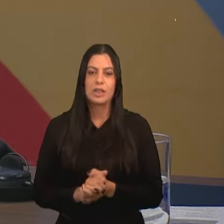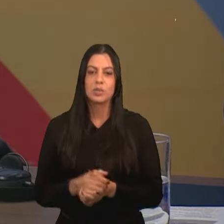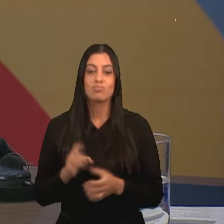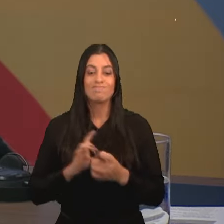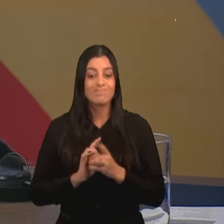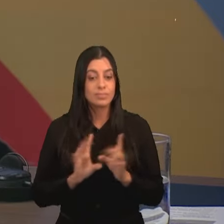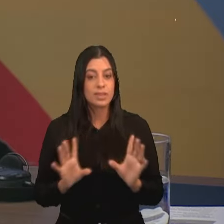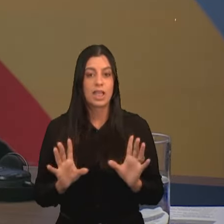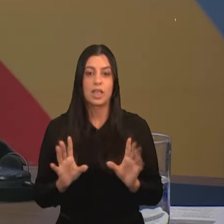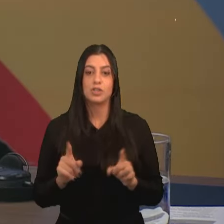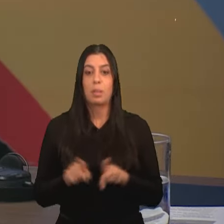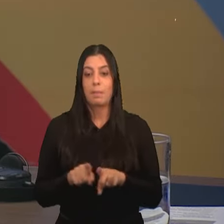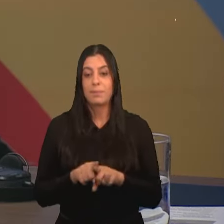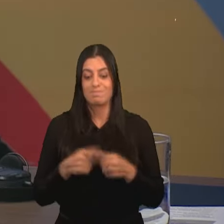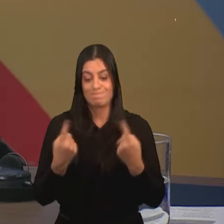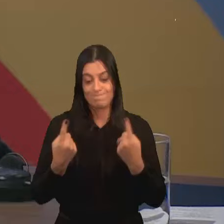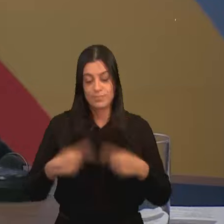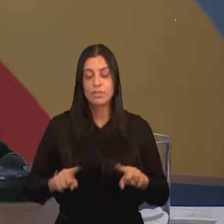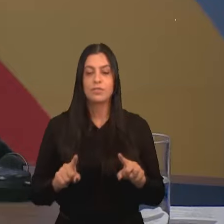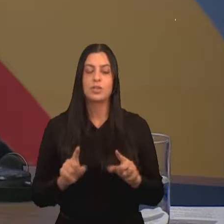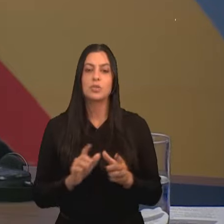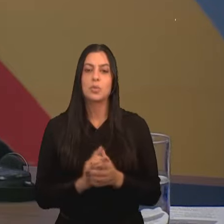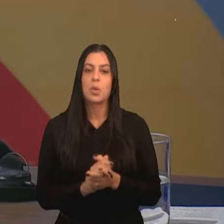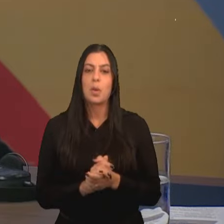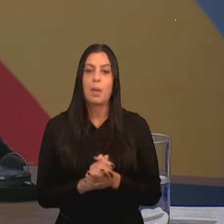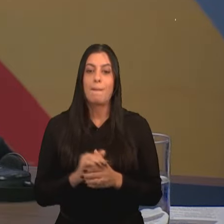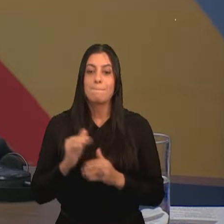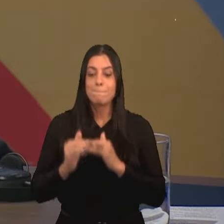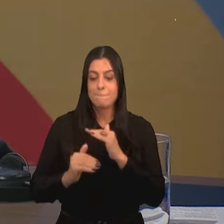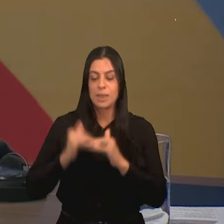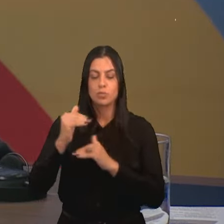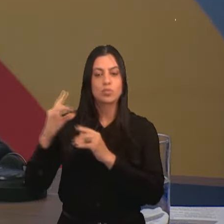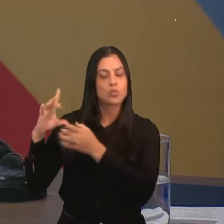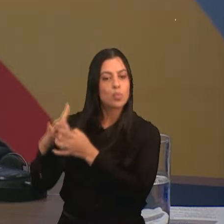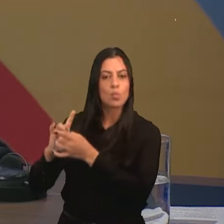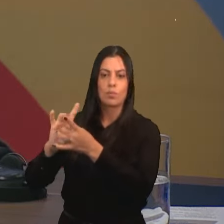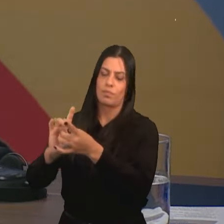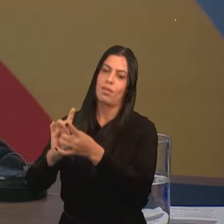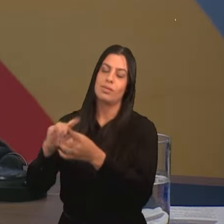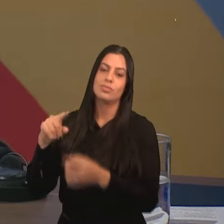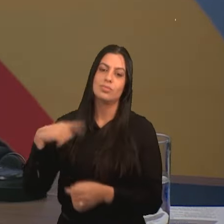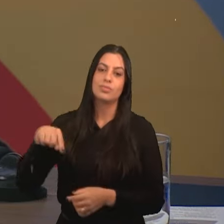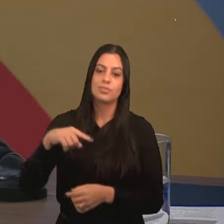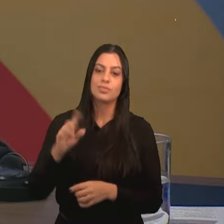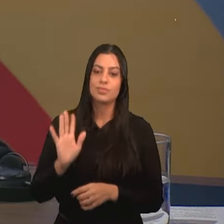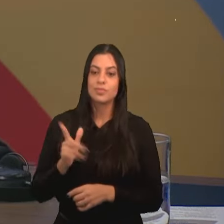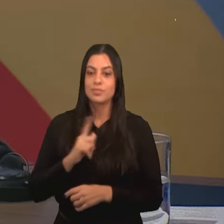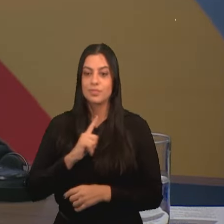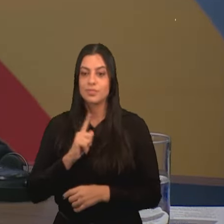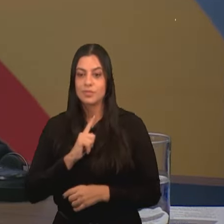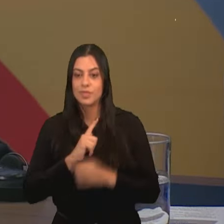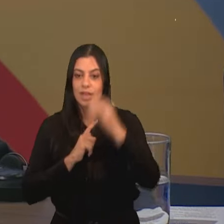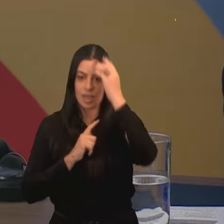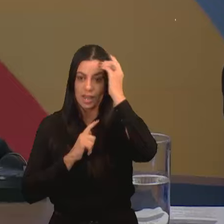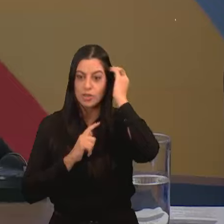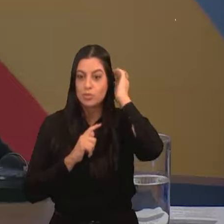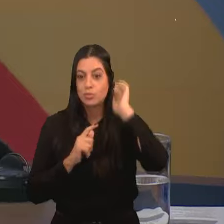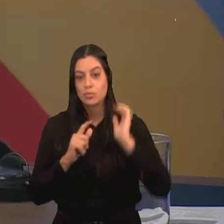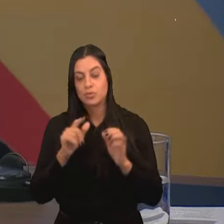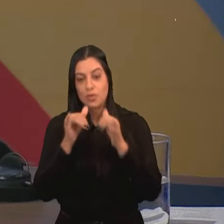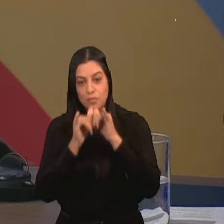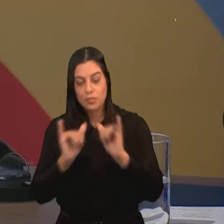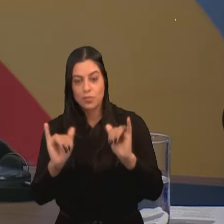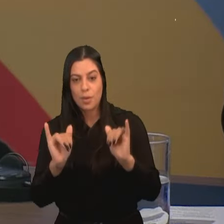IA, y eso mejora el contexto que nosotros ya teníamos